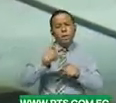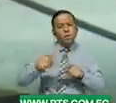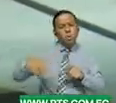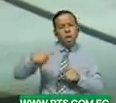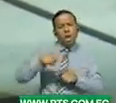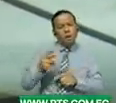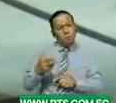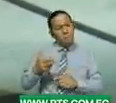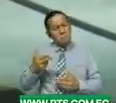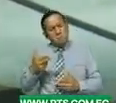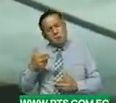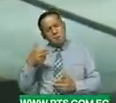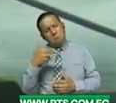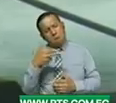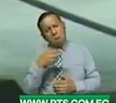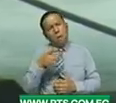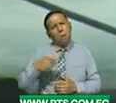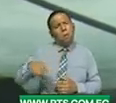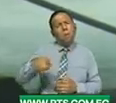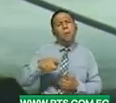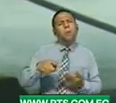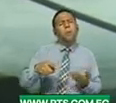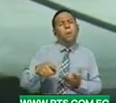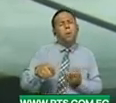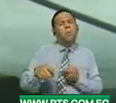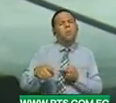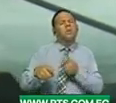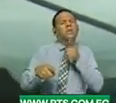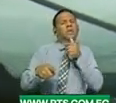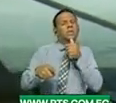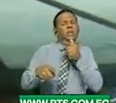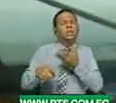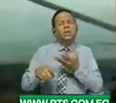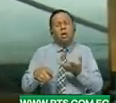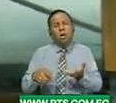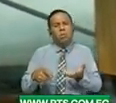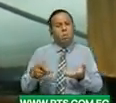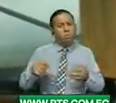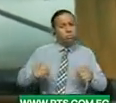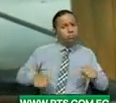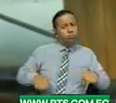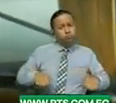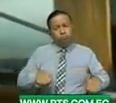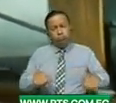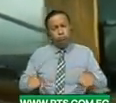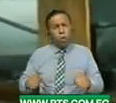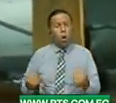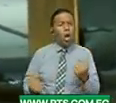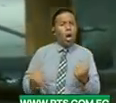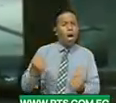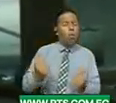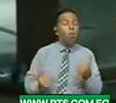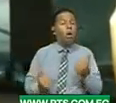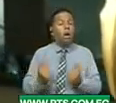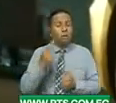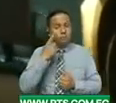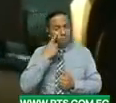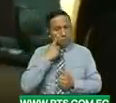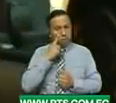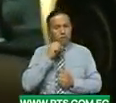llegaron a este sitio y abrieron fuego, los sicarios, que se movilizaban en motocicletas o en un vehículo. Nosotros vamos a